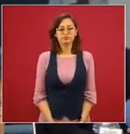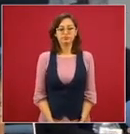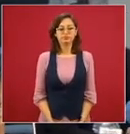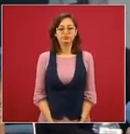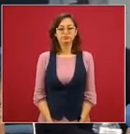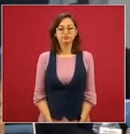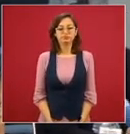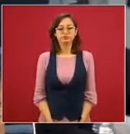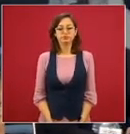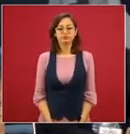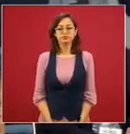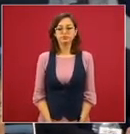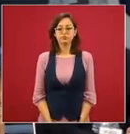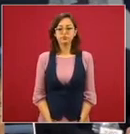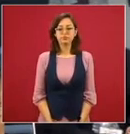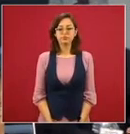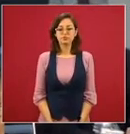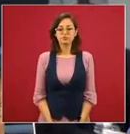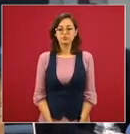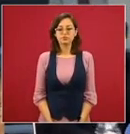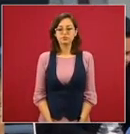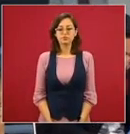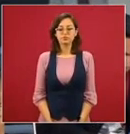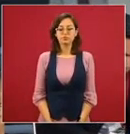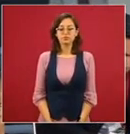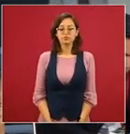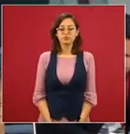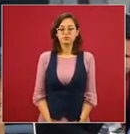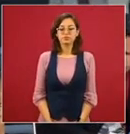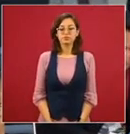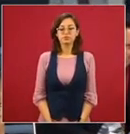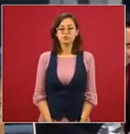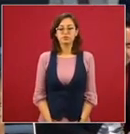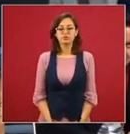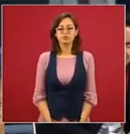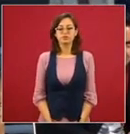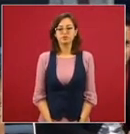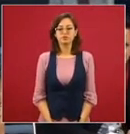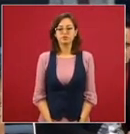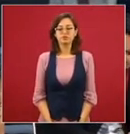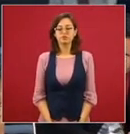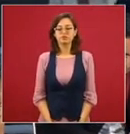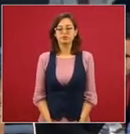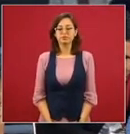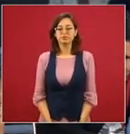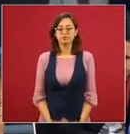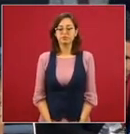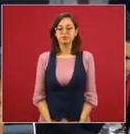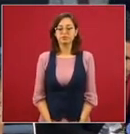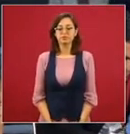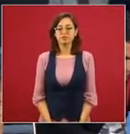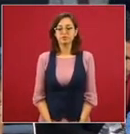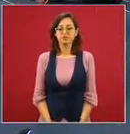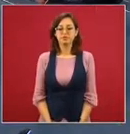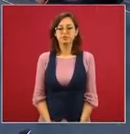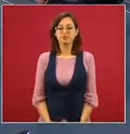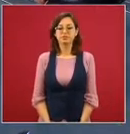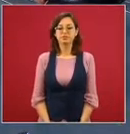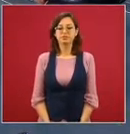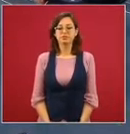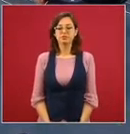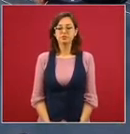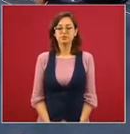el dicho del expresidente Calderón de que su gobierno no estaba enterado de las relaciones de García Luna con el narcotráfico.